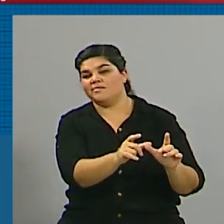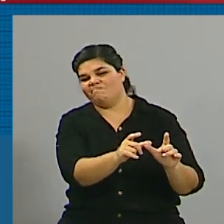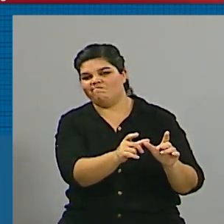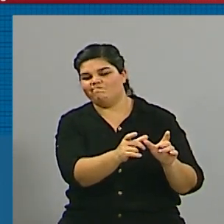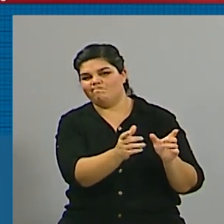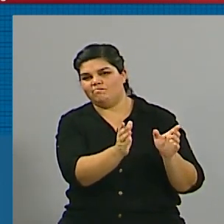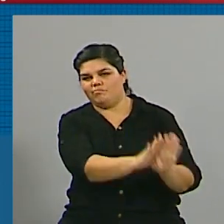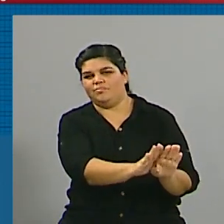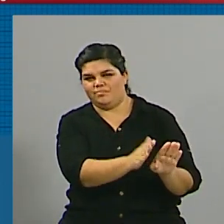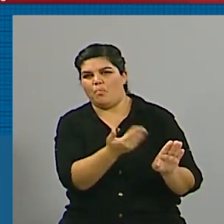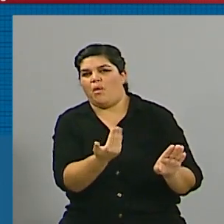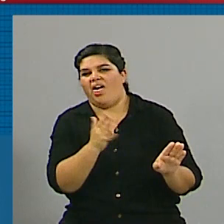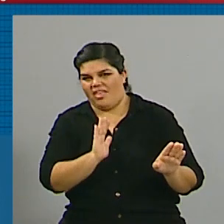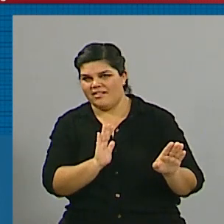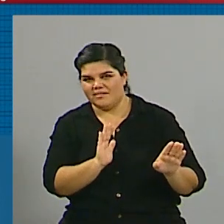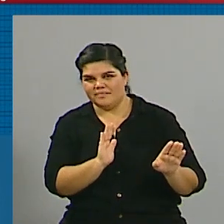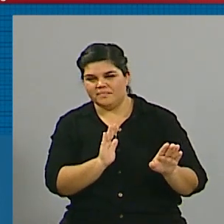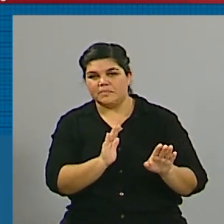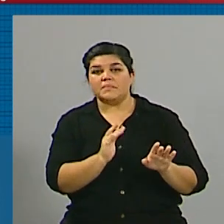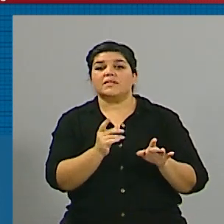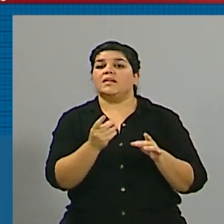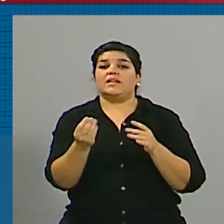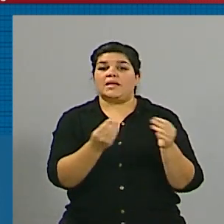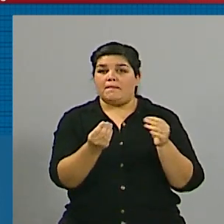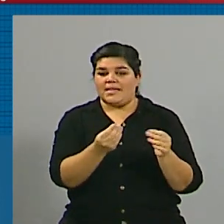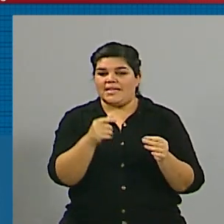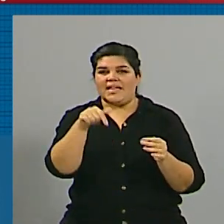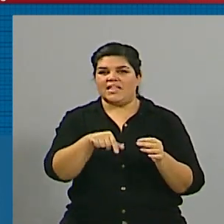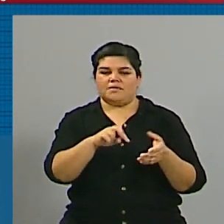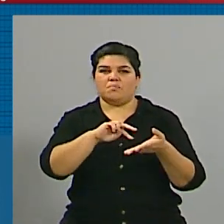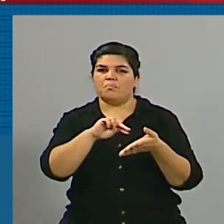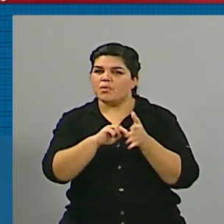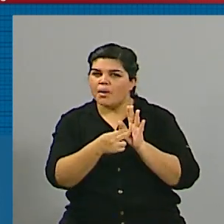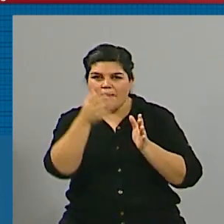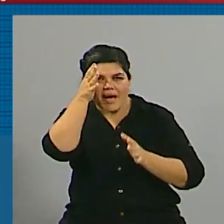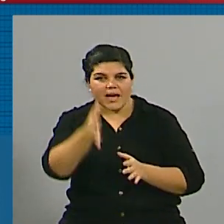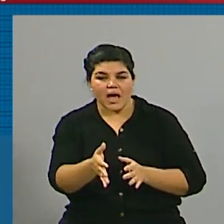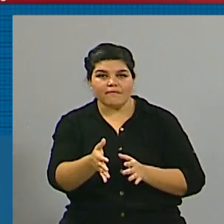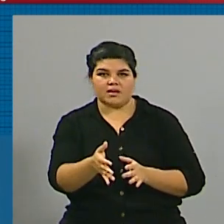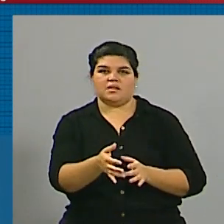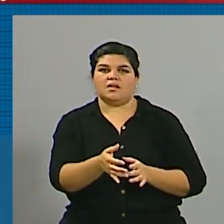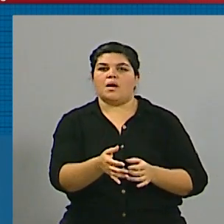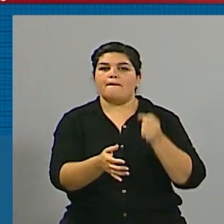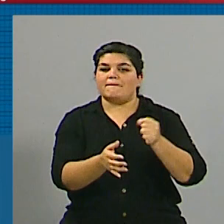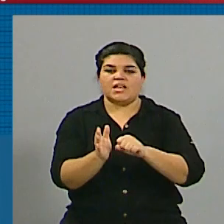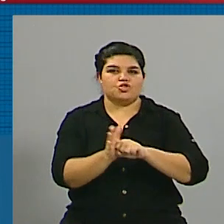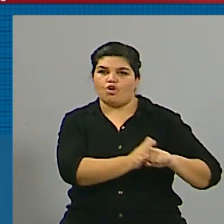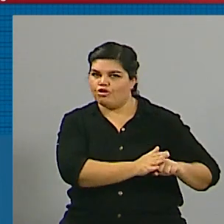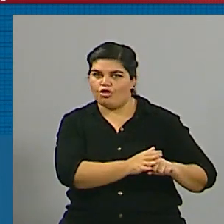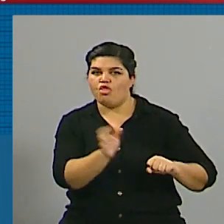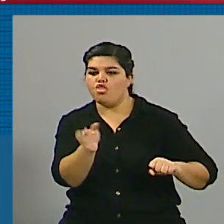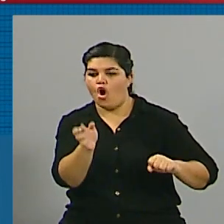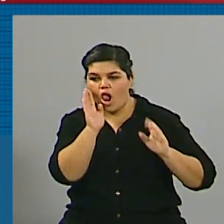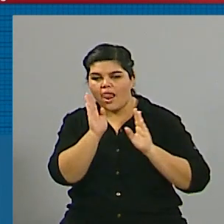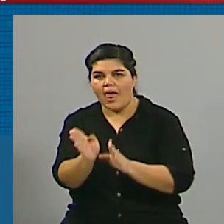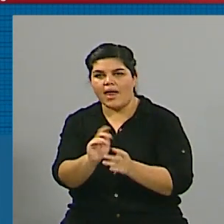problema mayor. Digo, el problema en sí está en dolarizar la economía. Sí, sin duda. Bueno, en ese sentido podemos decir que es congruente